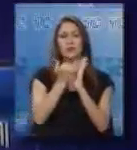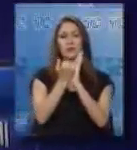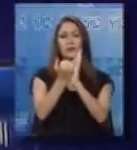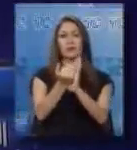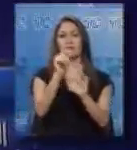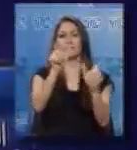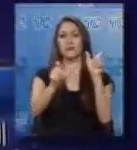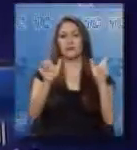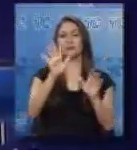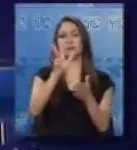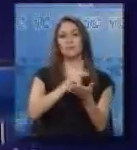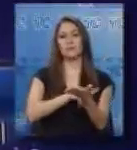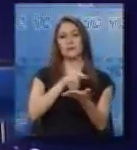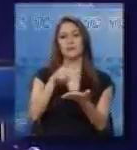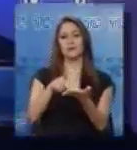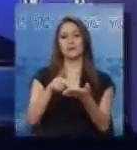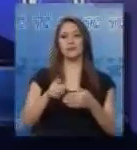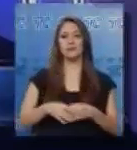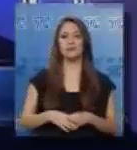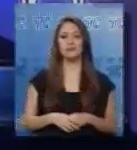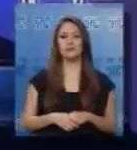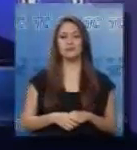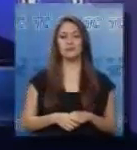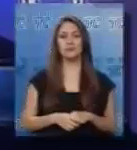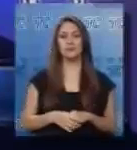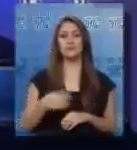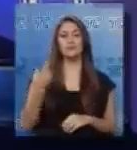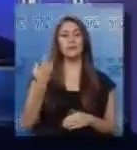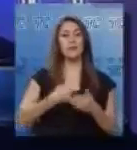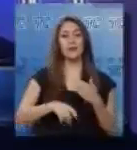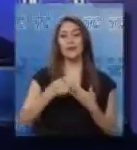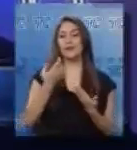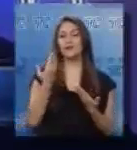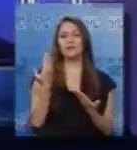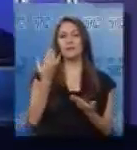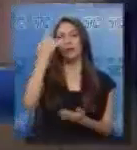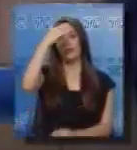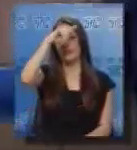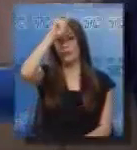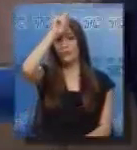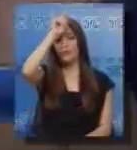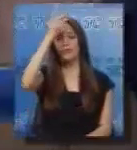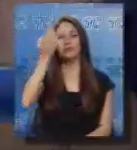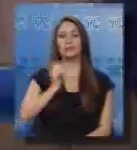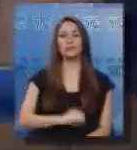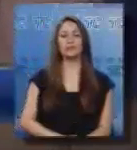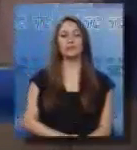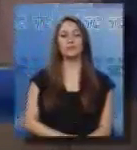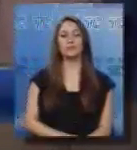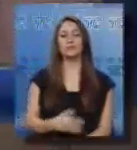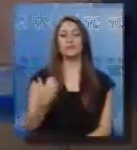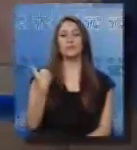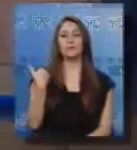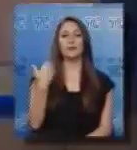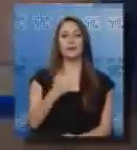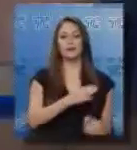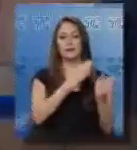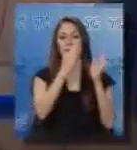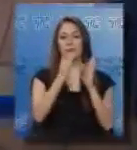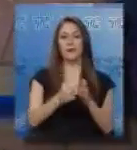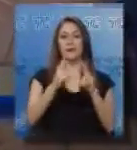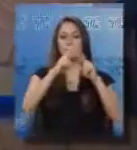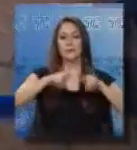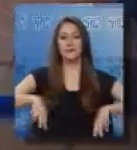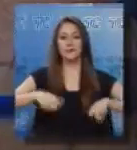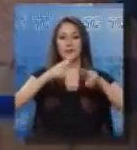de los habitantes de la provincia de Pichincha. Tenemos los toros de pueblo, tenemos el Diablo Huma, tenemos en el pesebre